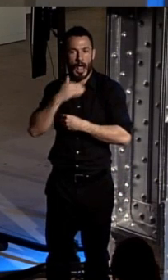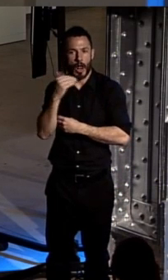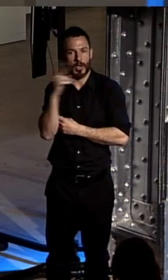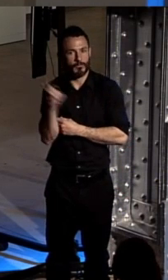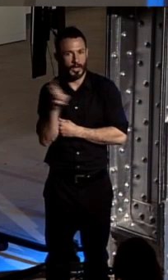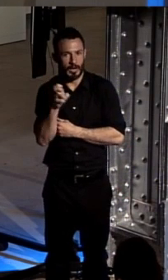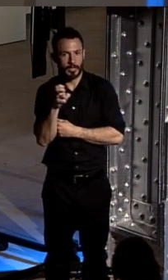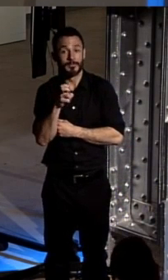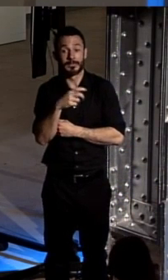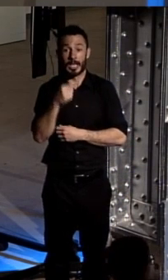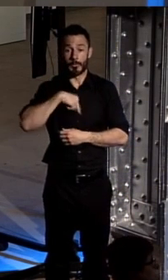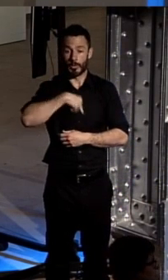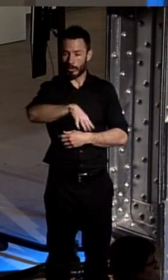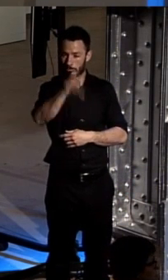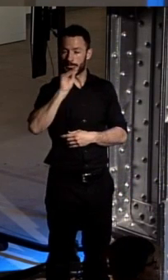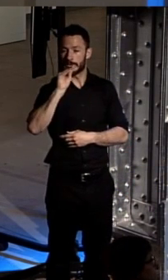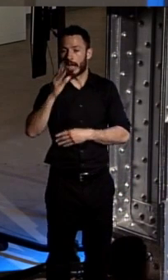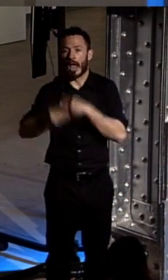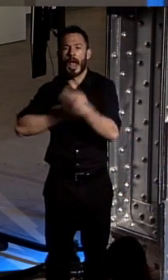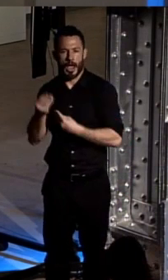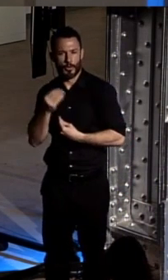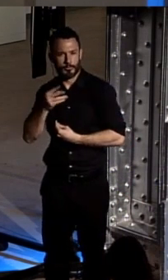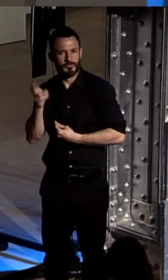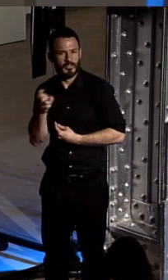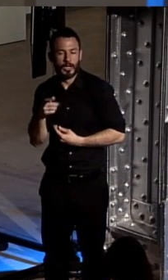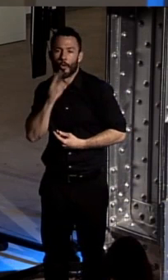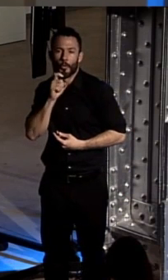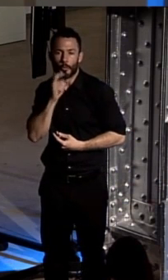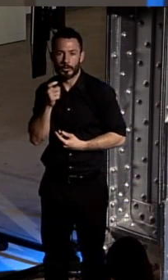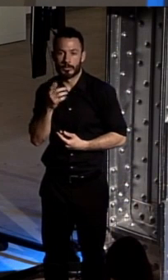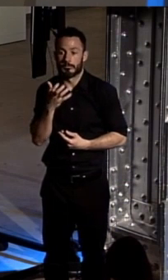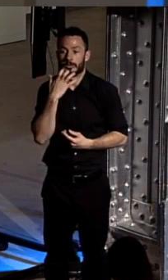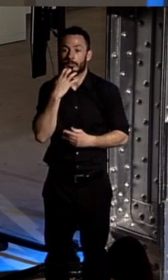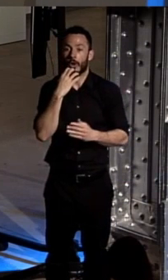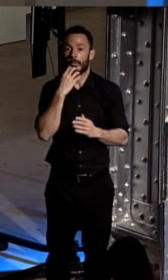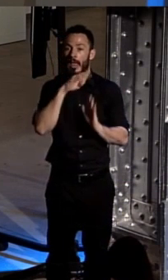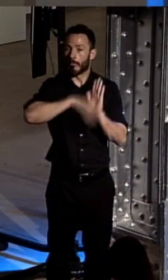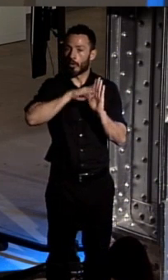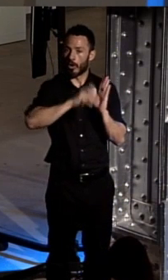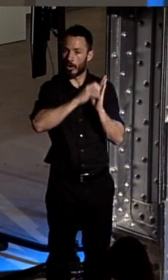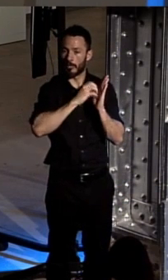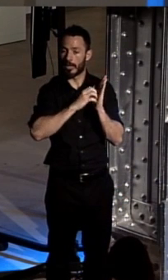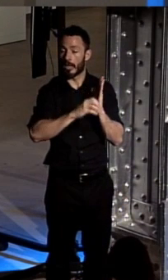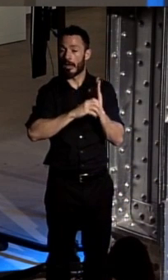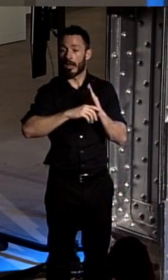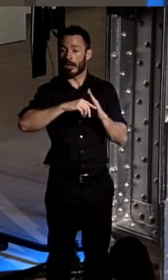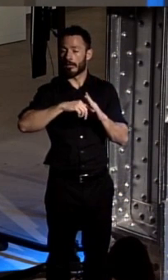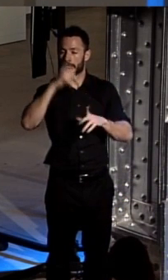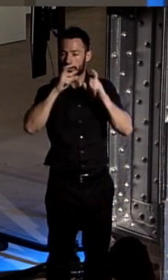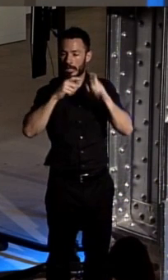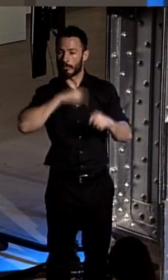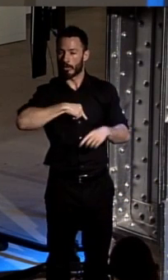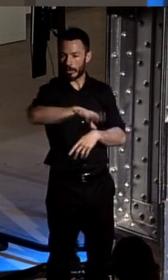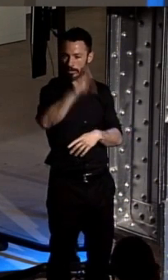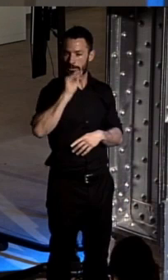detectado y reconocido esas emociones. Diseñar o bien aplicaciones que utilizan las emociones, como ha explicado Kevin, o bien